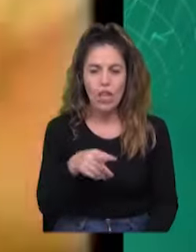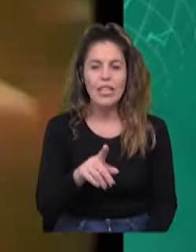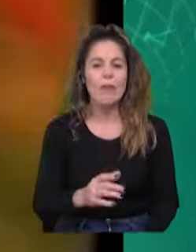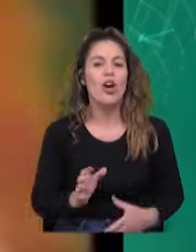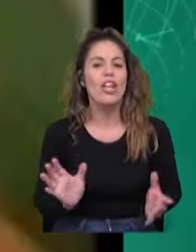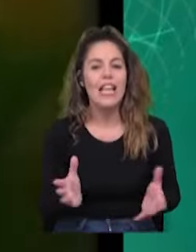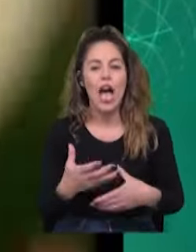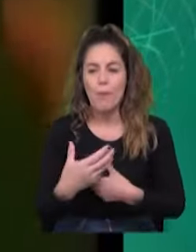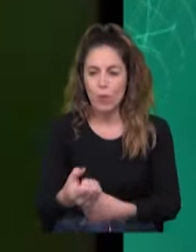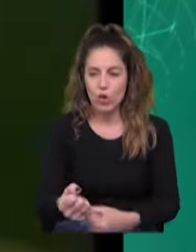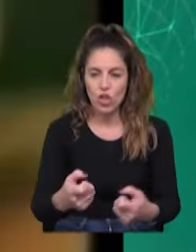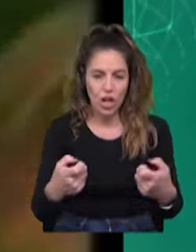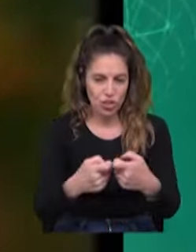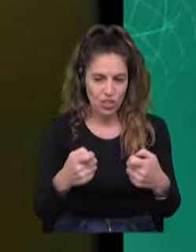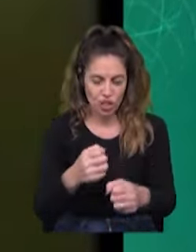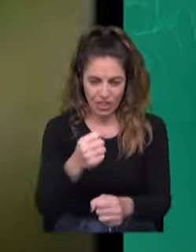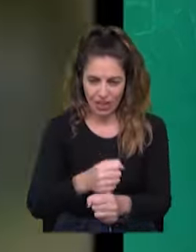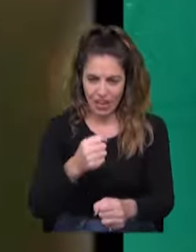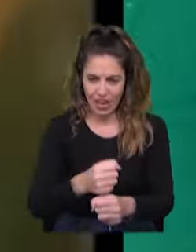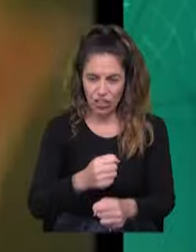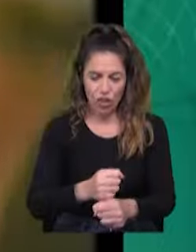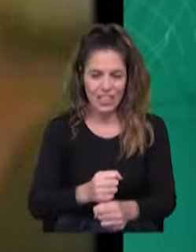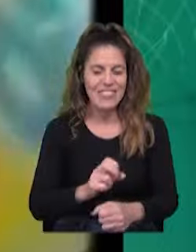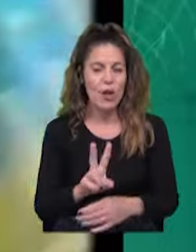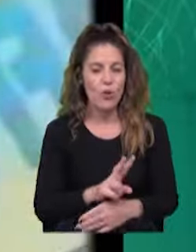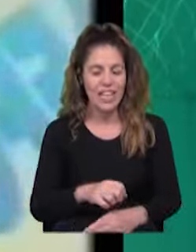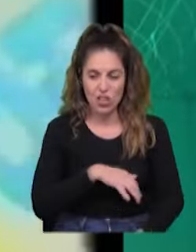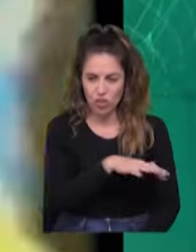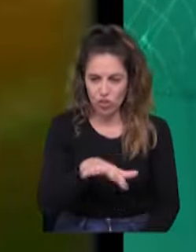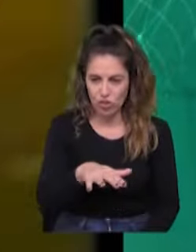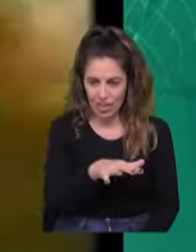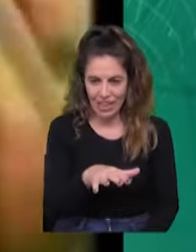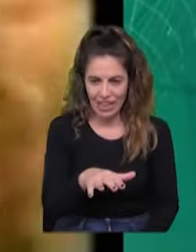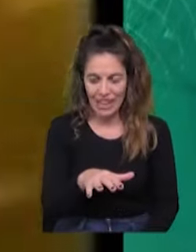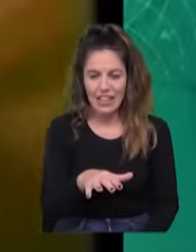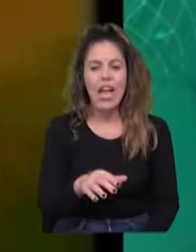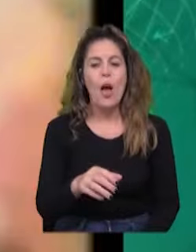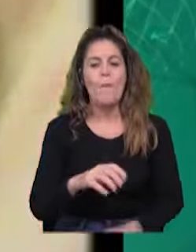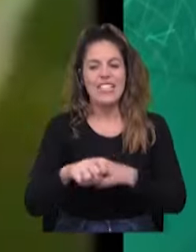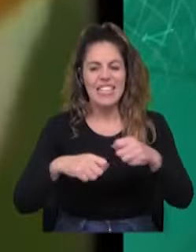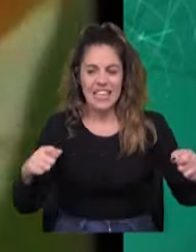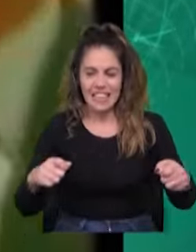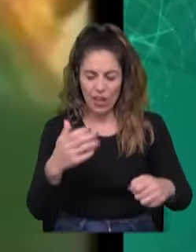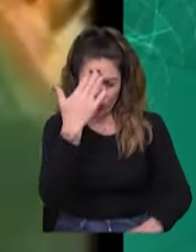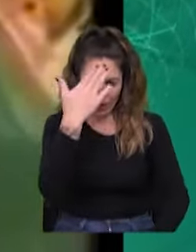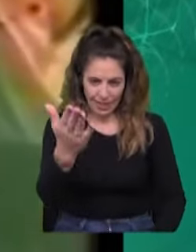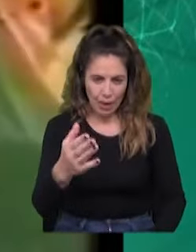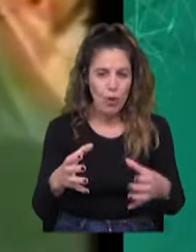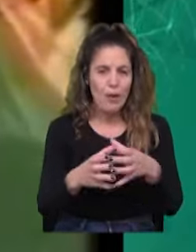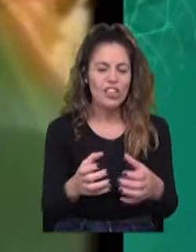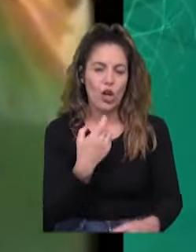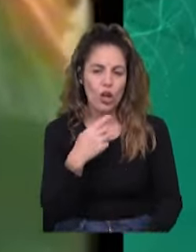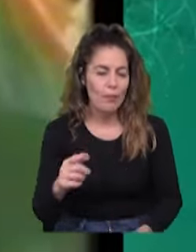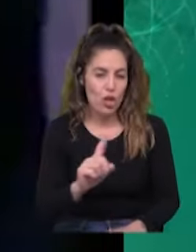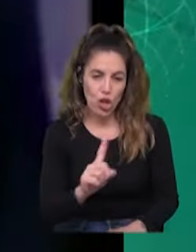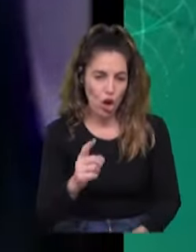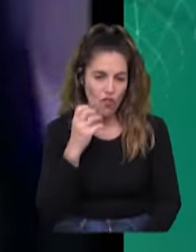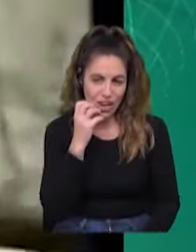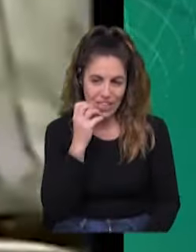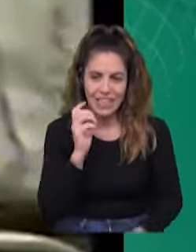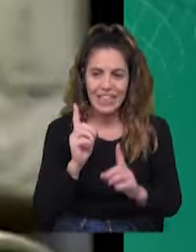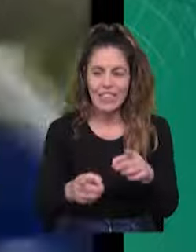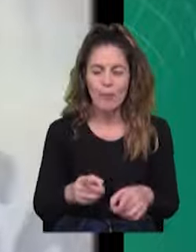impulso de la asociación de trabajadores de la seguridad social la napu el pisnet el frente amplio el partido Colorado menos Jorge Valle y